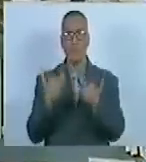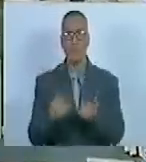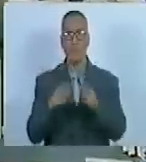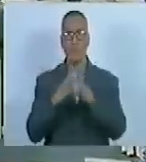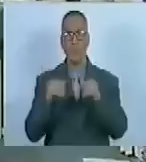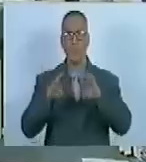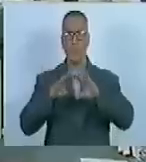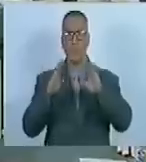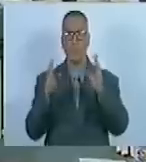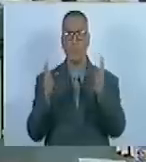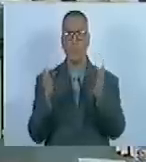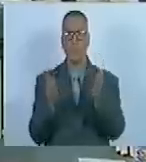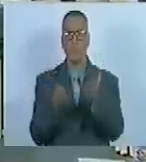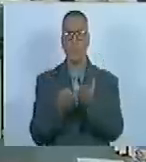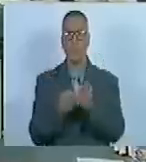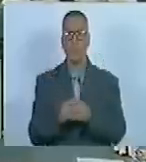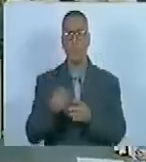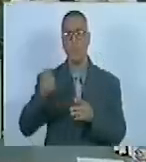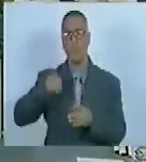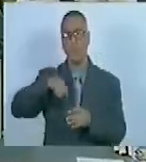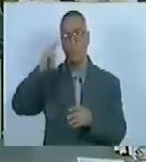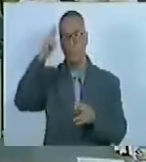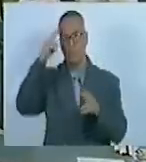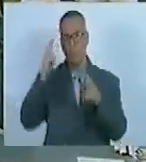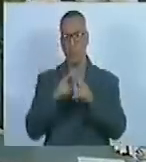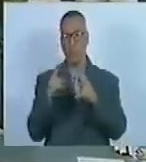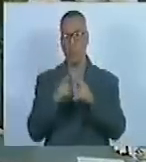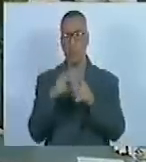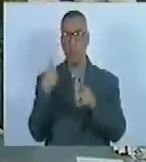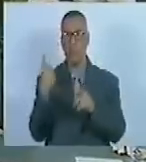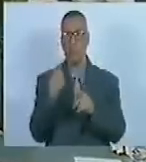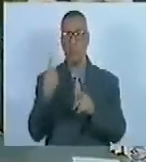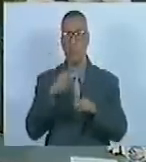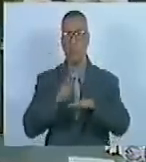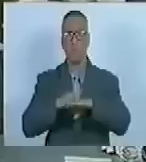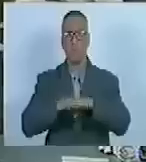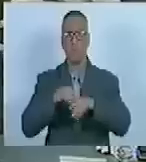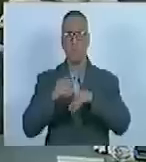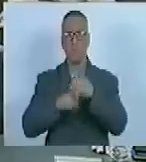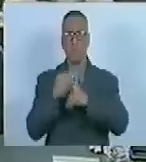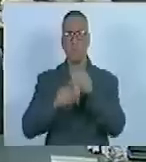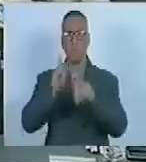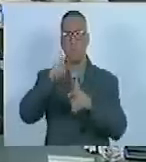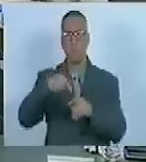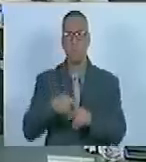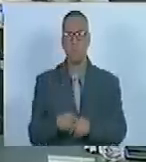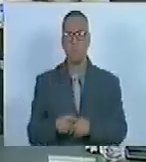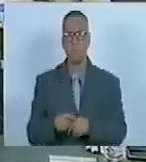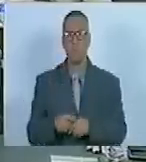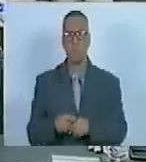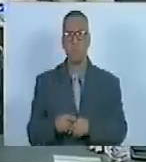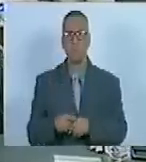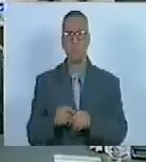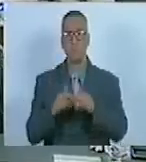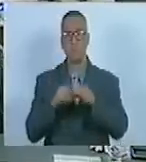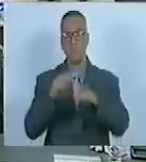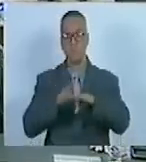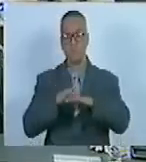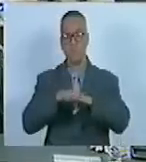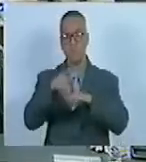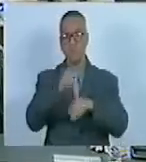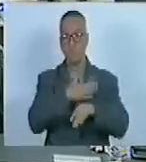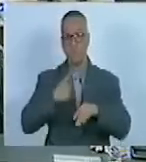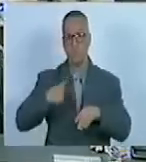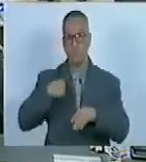el planeta tiene conocimiento no solamente de los hechos en cuestión, sino también de su desenlace.